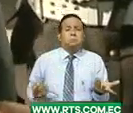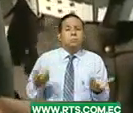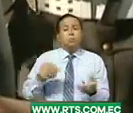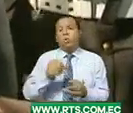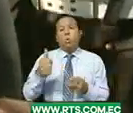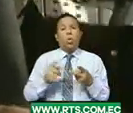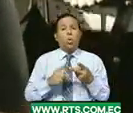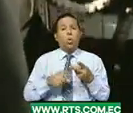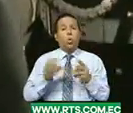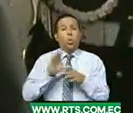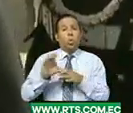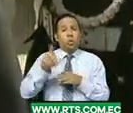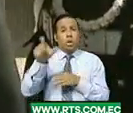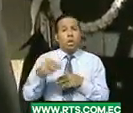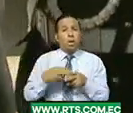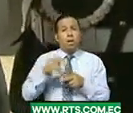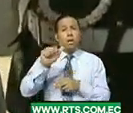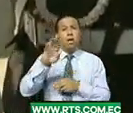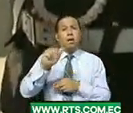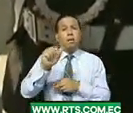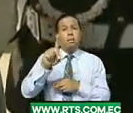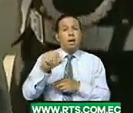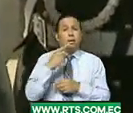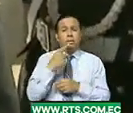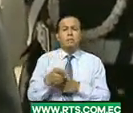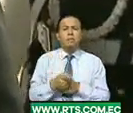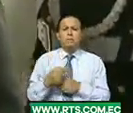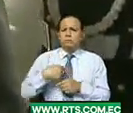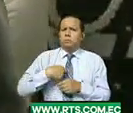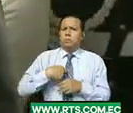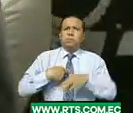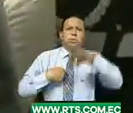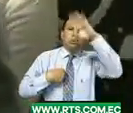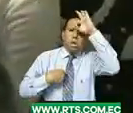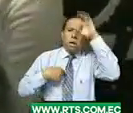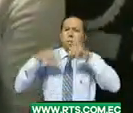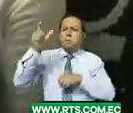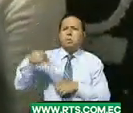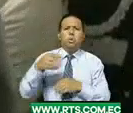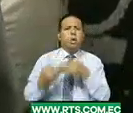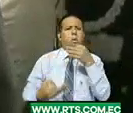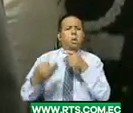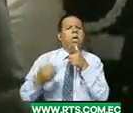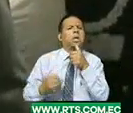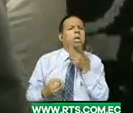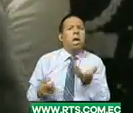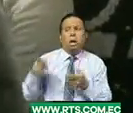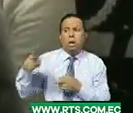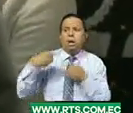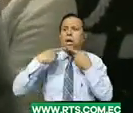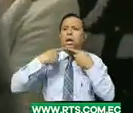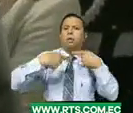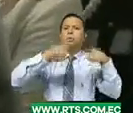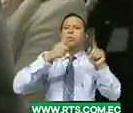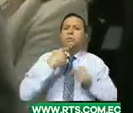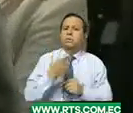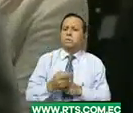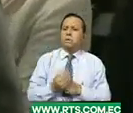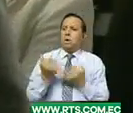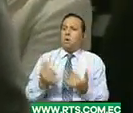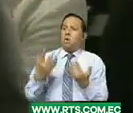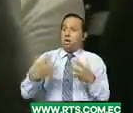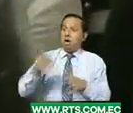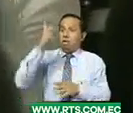Abad anuncia quién va a ser la jueza antes de que yo conozca y anuncia públicamente que hoy habrá una